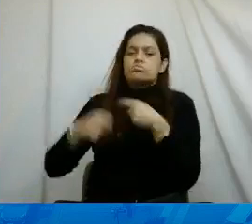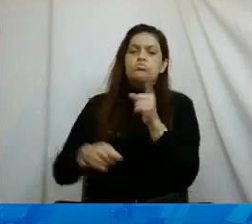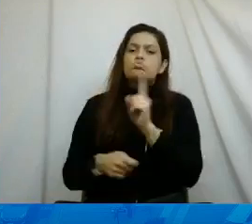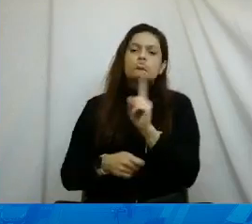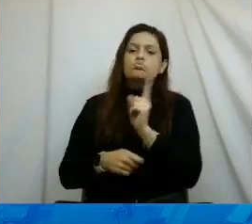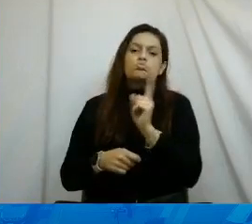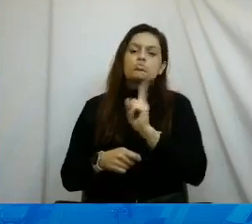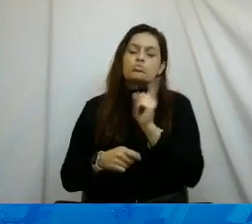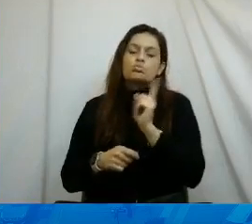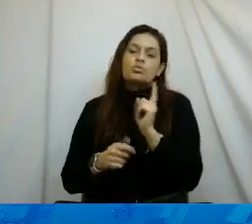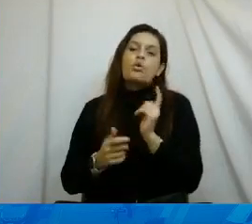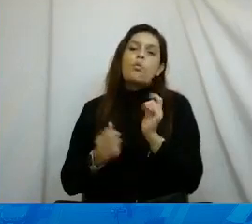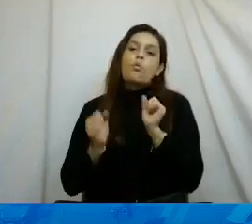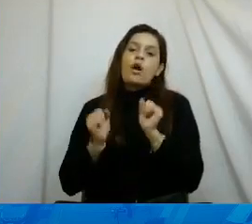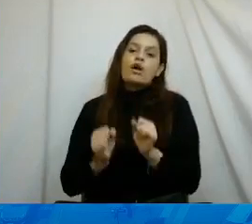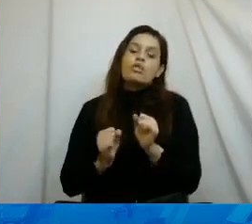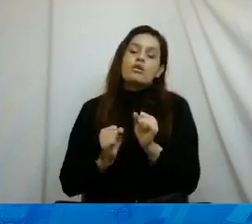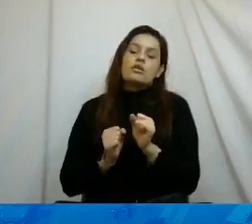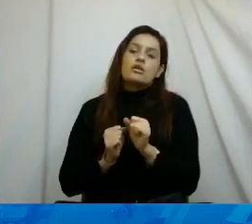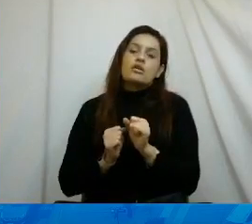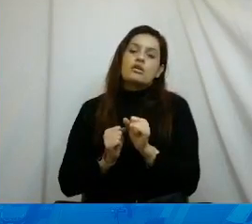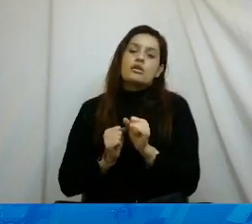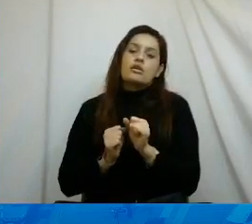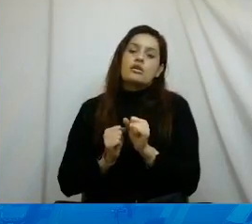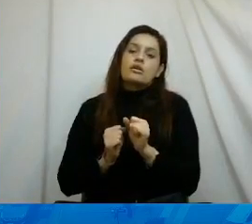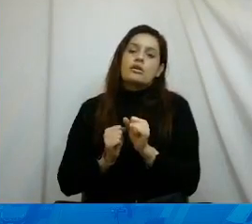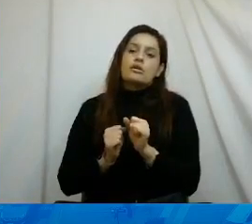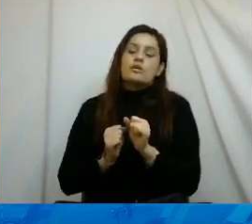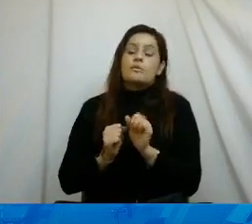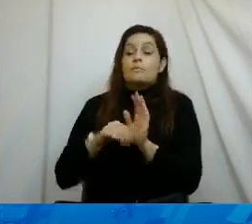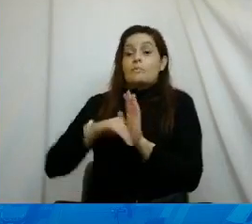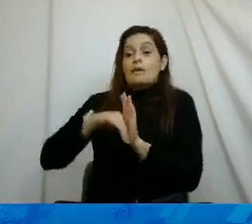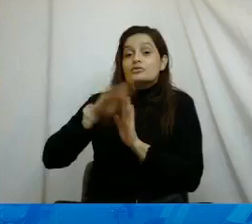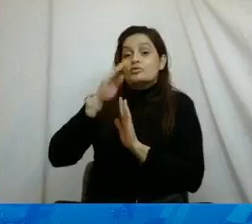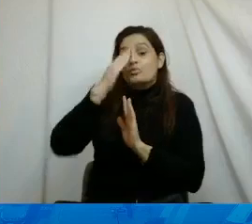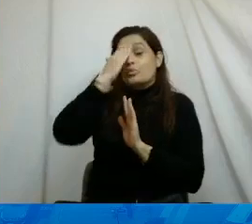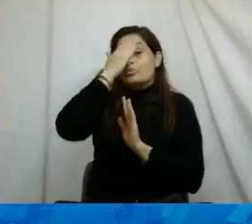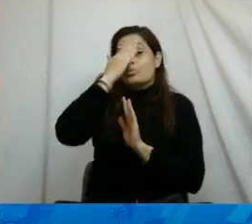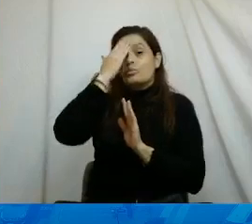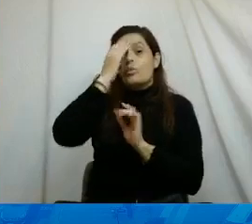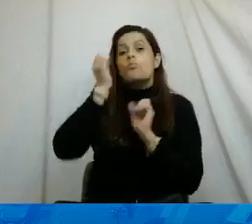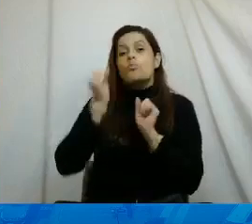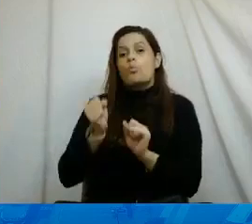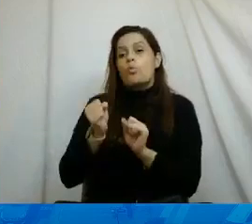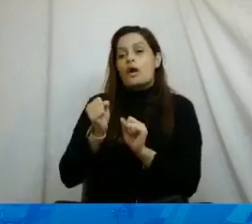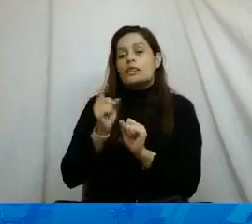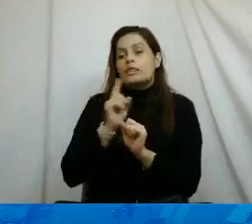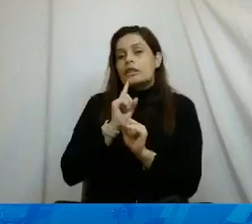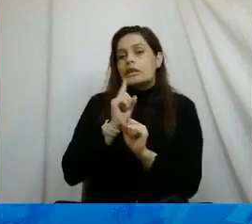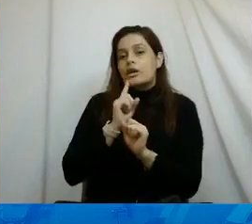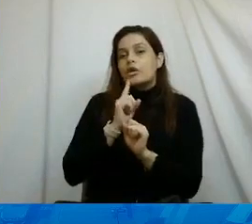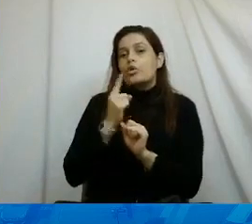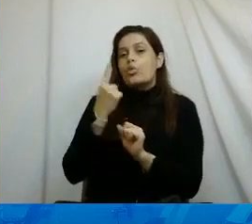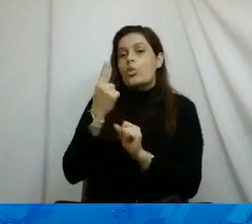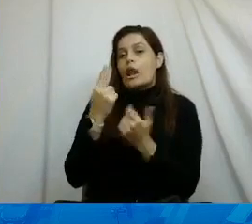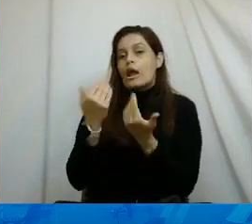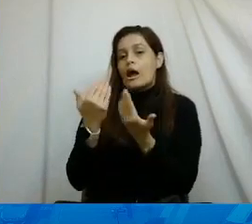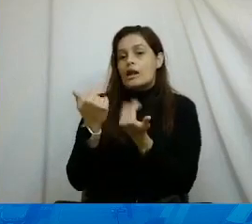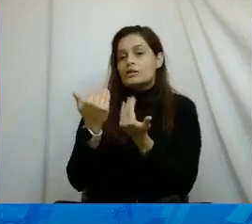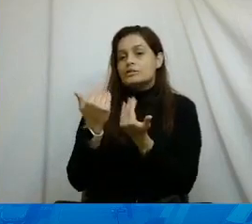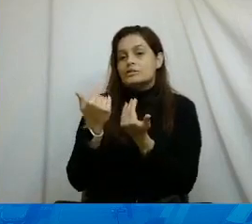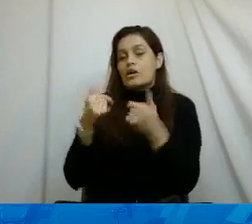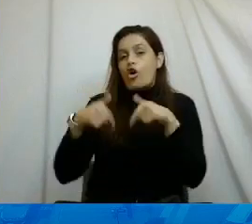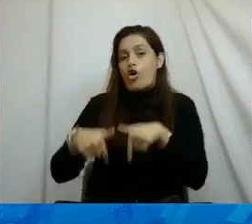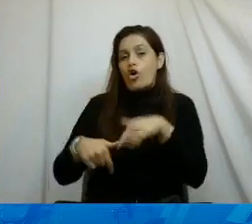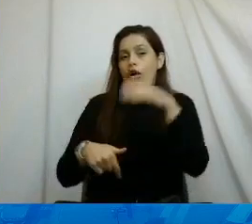gran gasto y con alguna mayor preocupación claramente se puede atender una necesidad que hoy